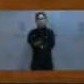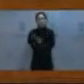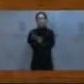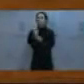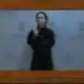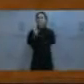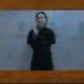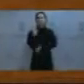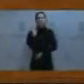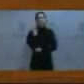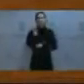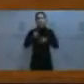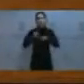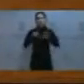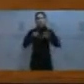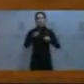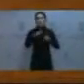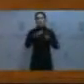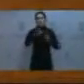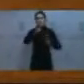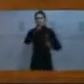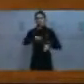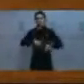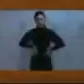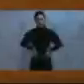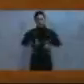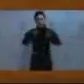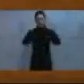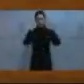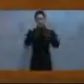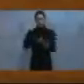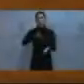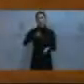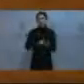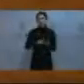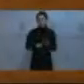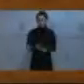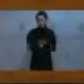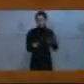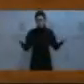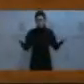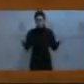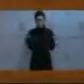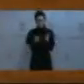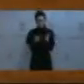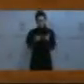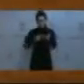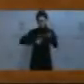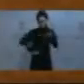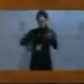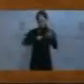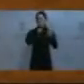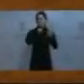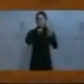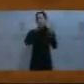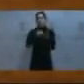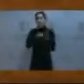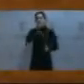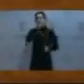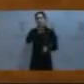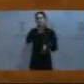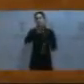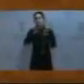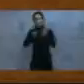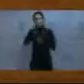El Principado ha cerrado el año 2015 a la cola de España en cuanto a la tasa de natalidad, 6.569 nacimientos, con el número de